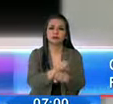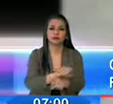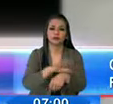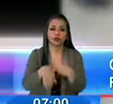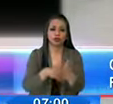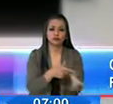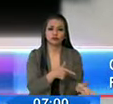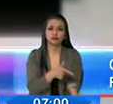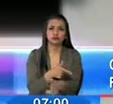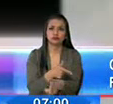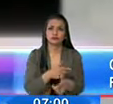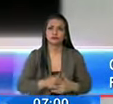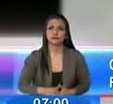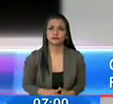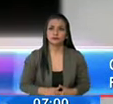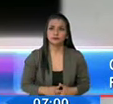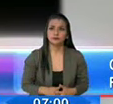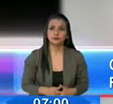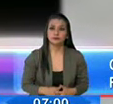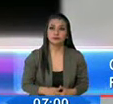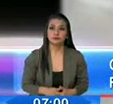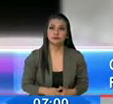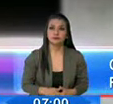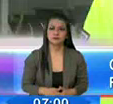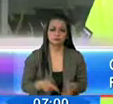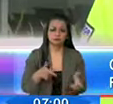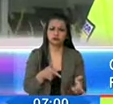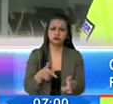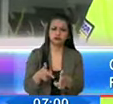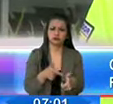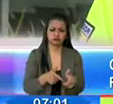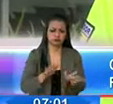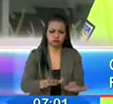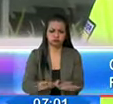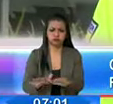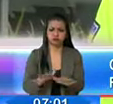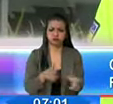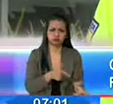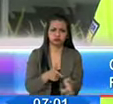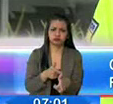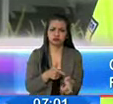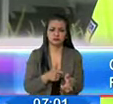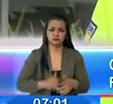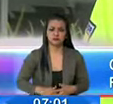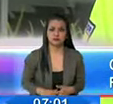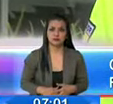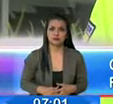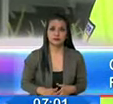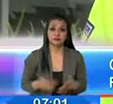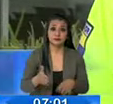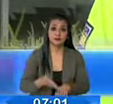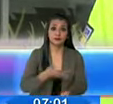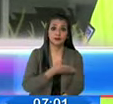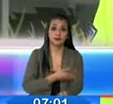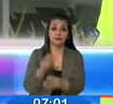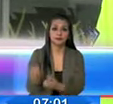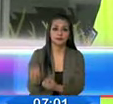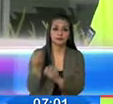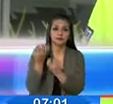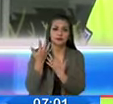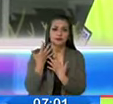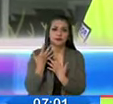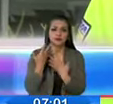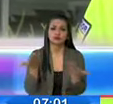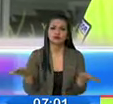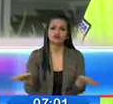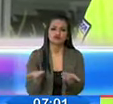al piso. Ahí, quietos, quietos, quietos. Se nos activó una información en relación a la ciudad de